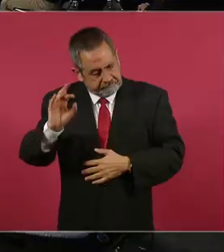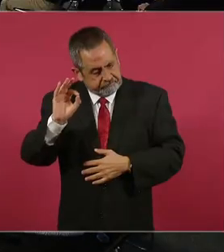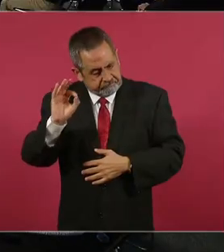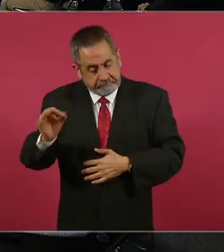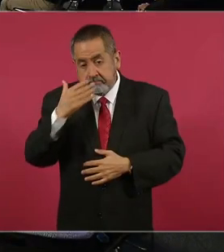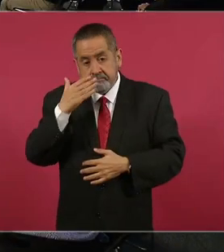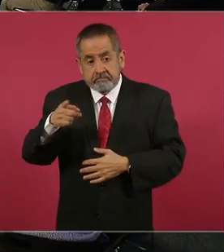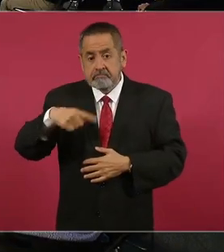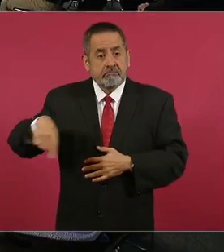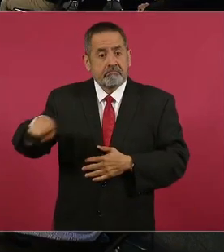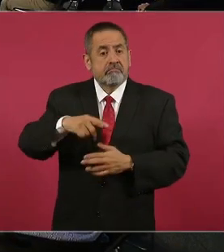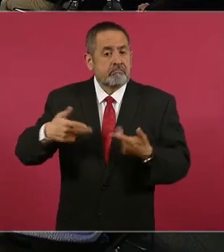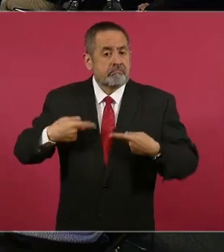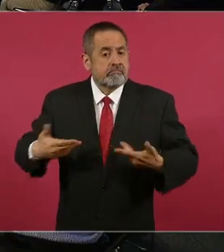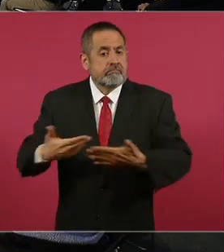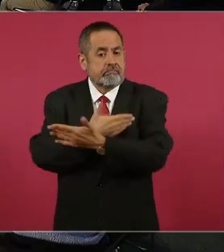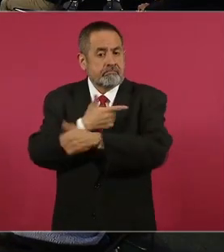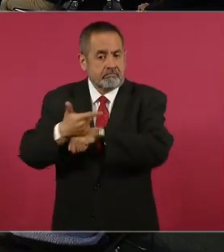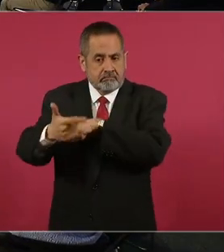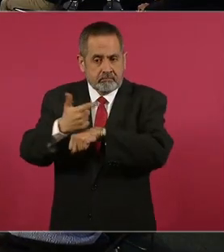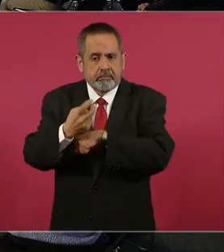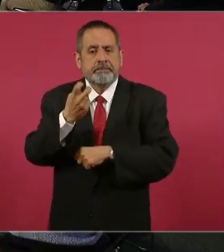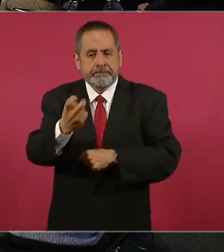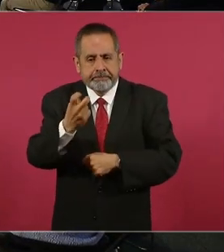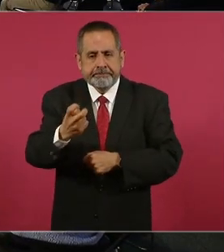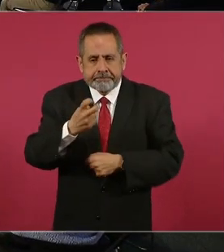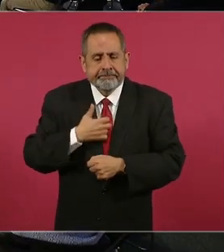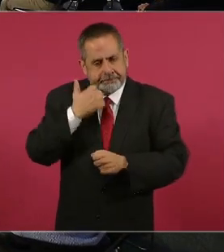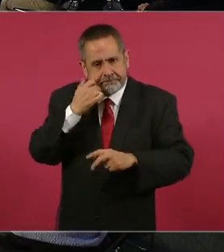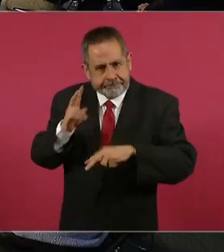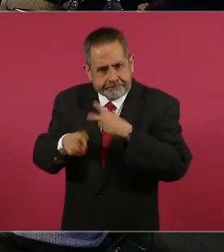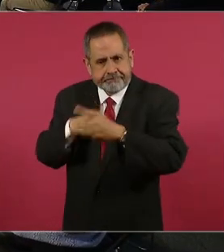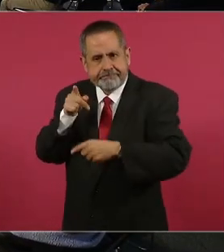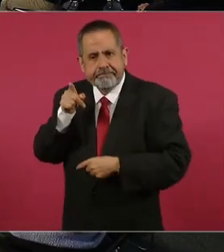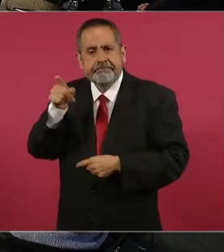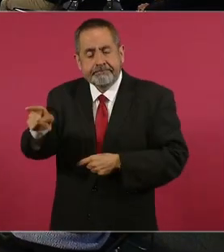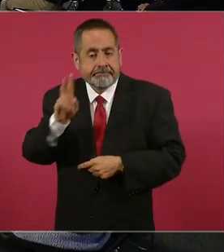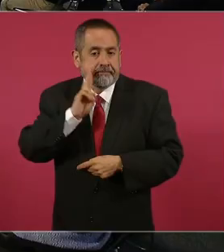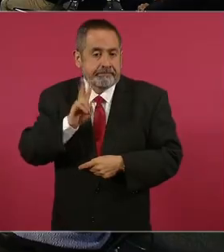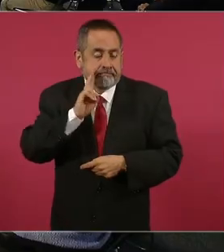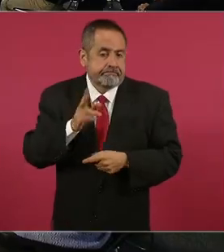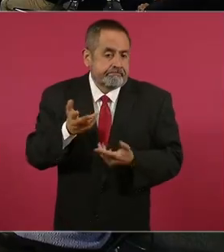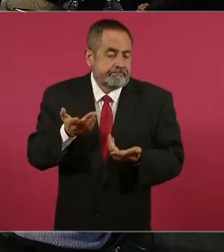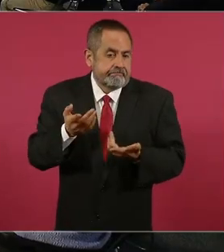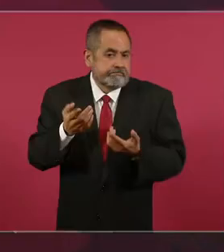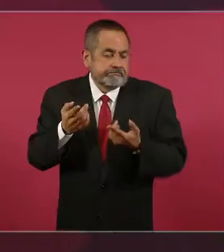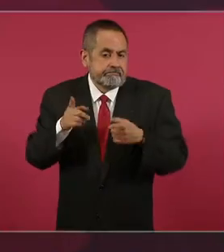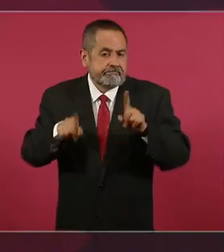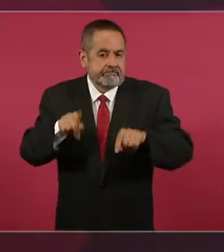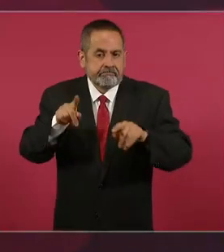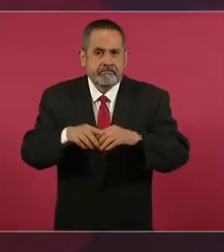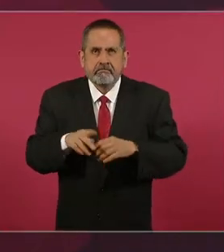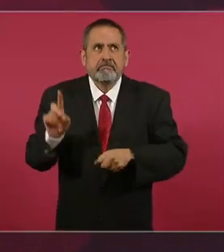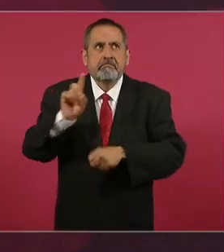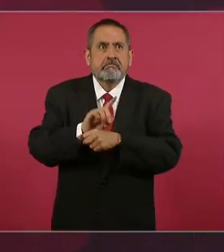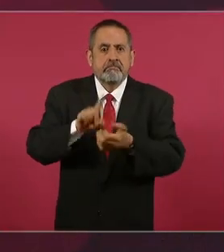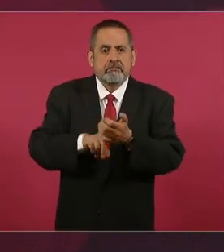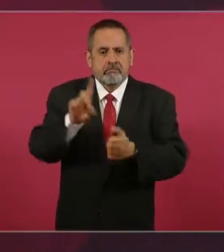Guatemala. Por eso es que tengo muchas ganas de ir, pero vamos a ver. Es un